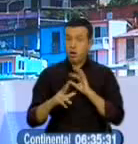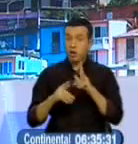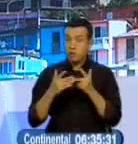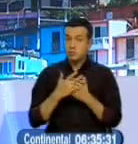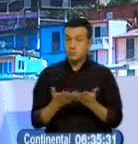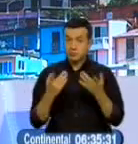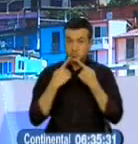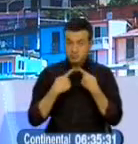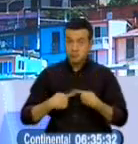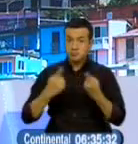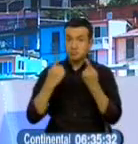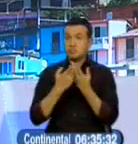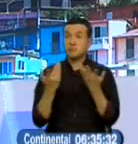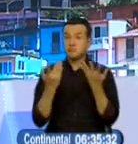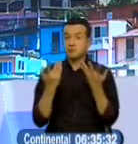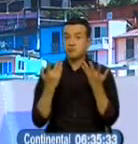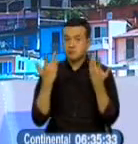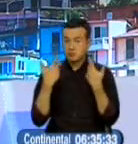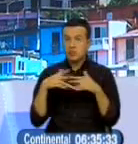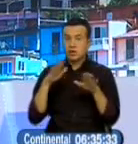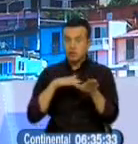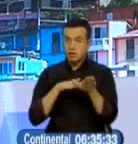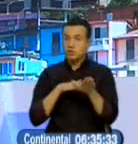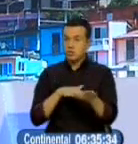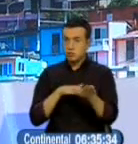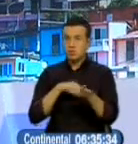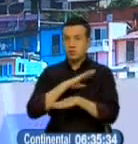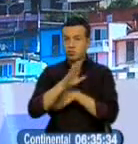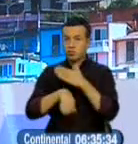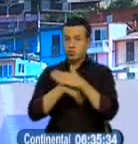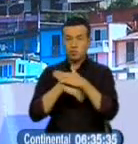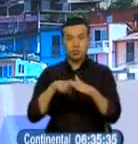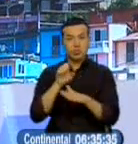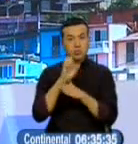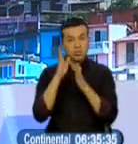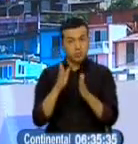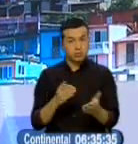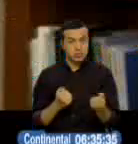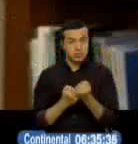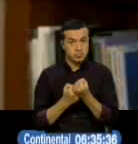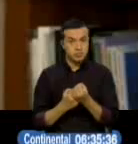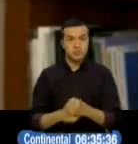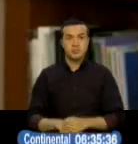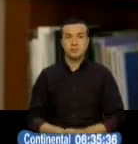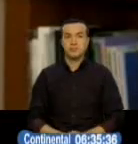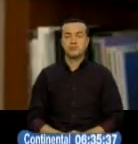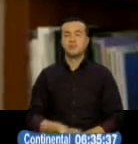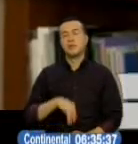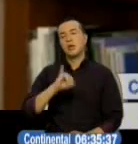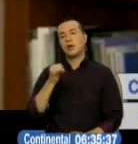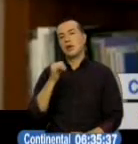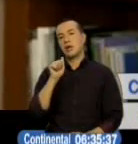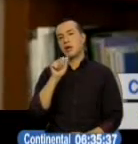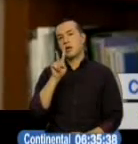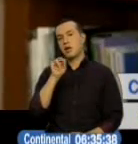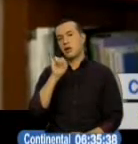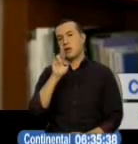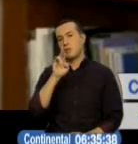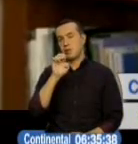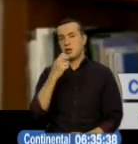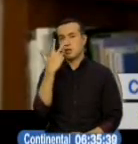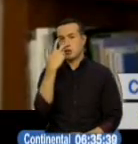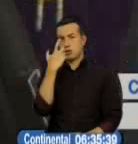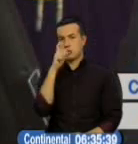obstante, aseguran que esta acción debería contar con el respaldo de todos los ecuatorianos. Javier Zavala Egas fue uno de los 13 ciudadanos